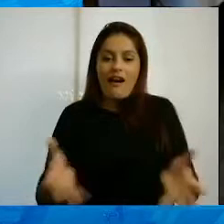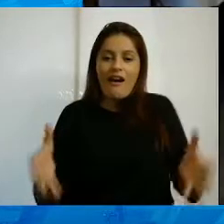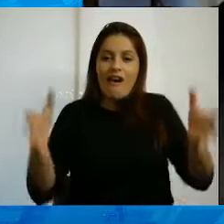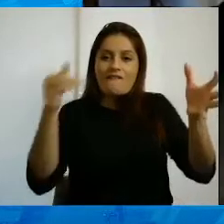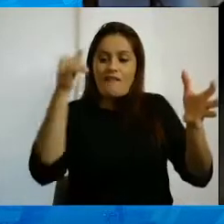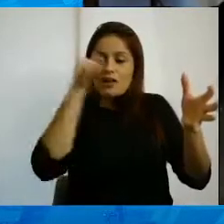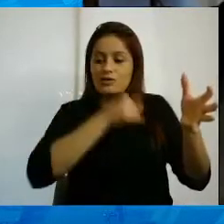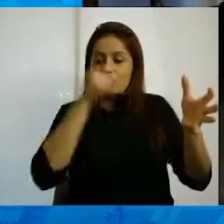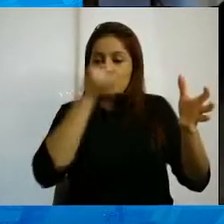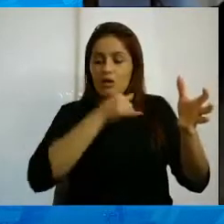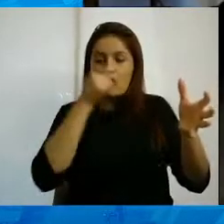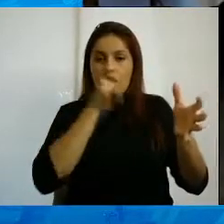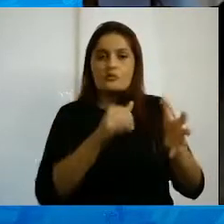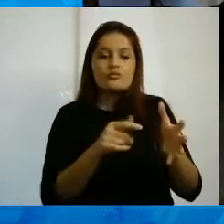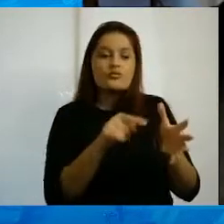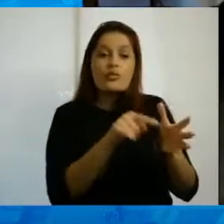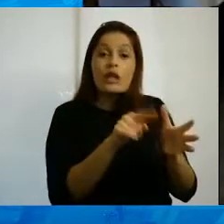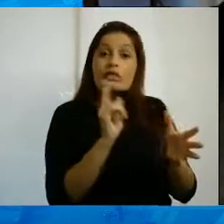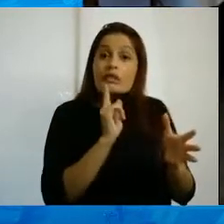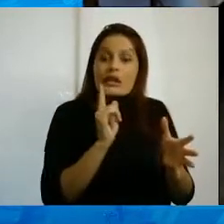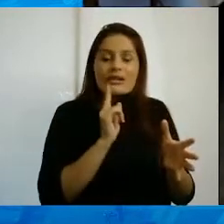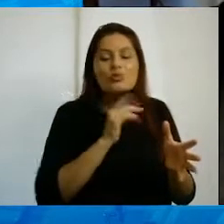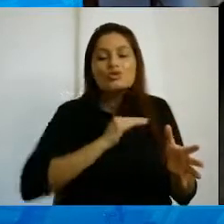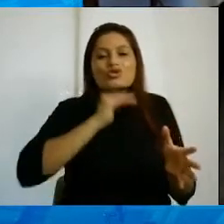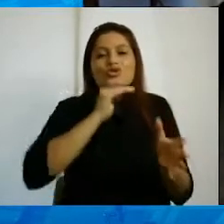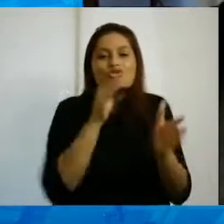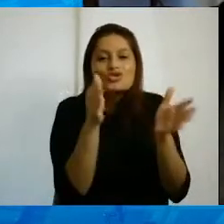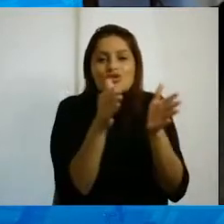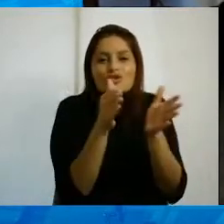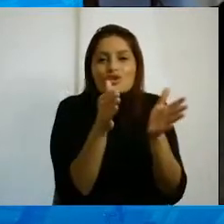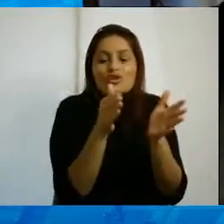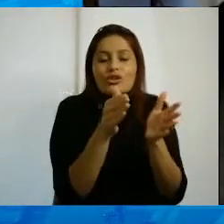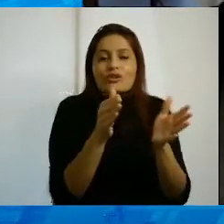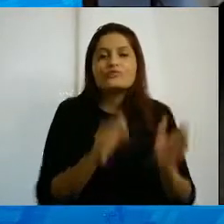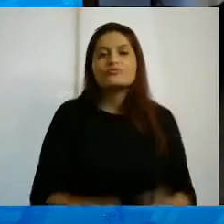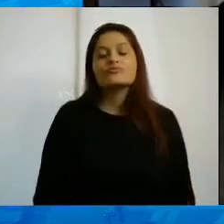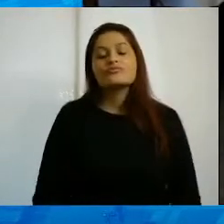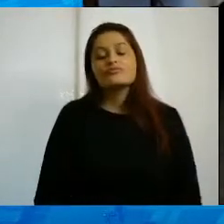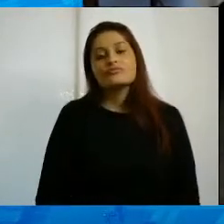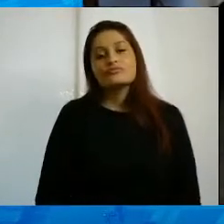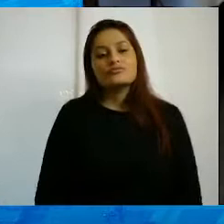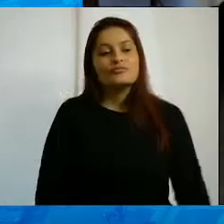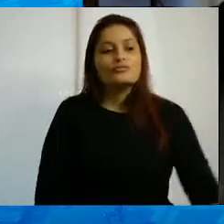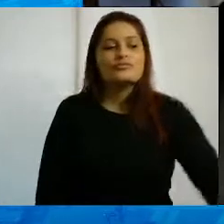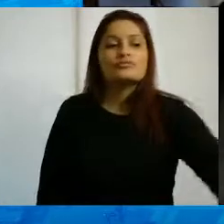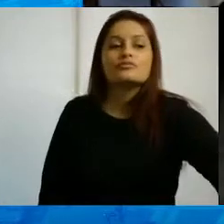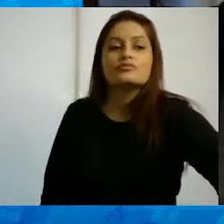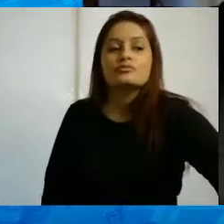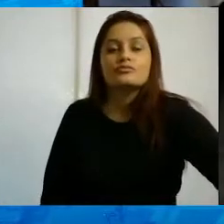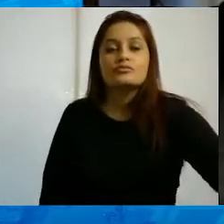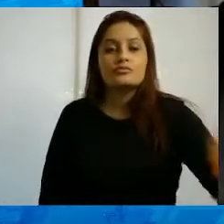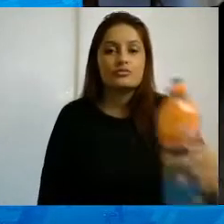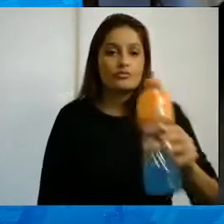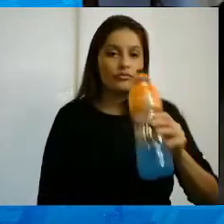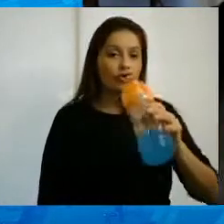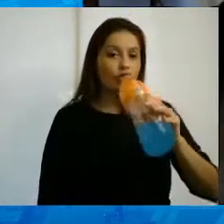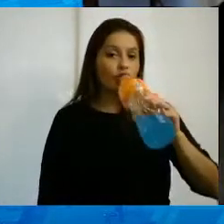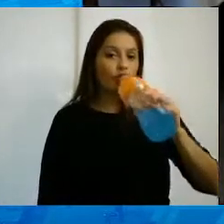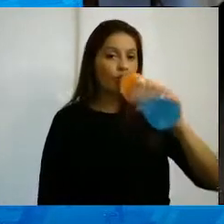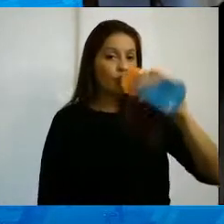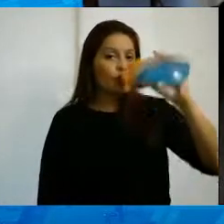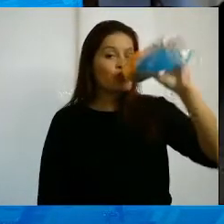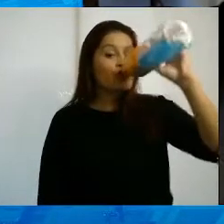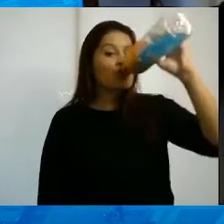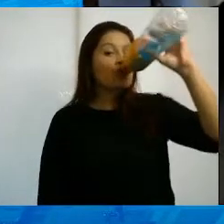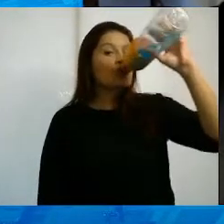basura, que muchos de estos ya no cuentan. Hay algunos que están a la mitad, hay muchos que no corresponden. A ver si es que con el presupuesto que se había aprobado